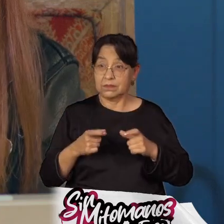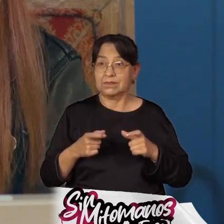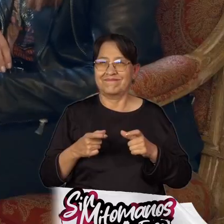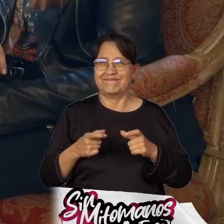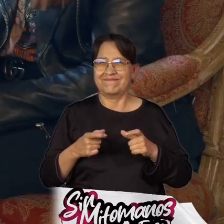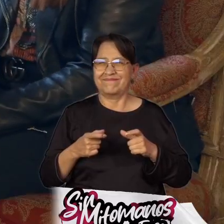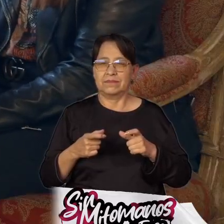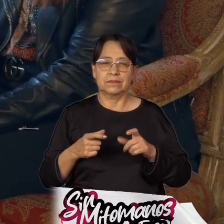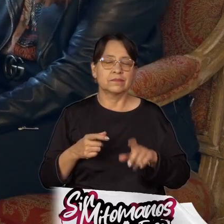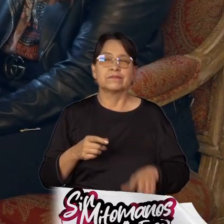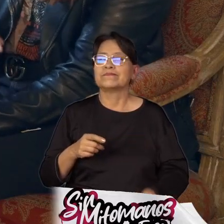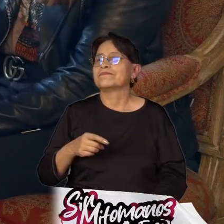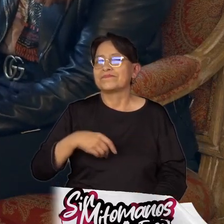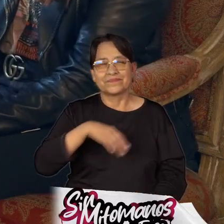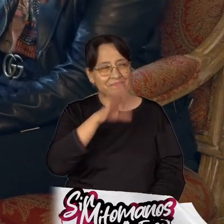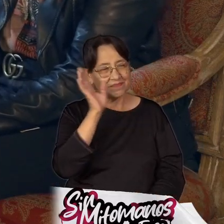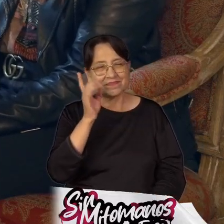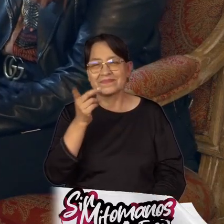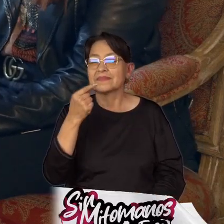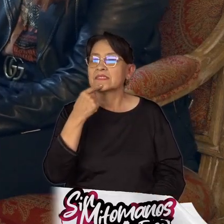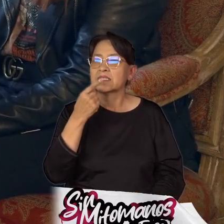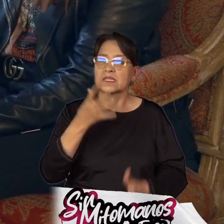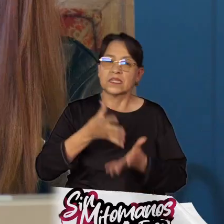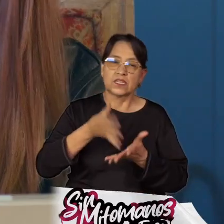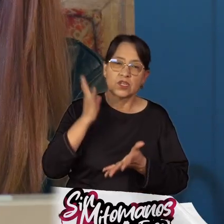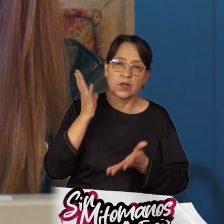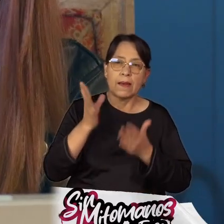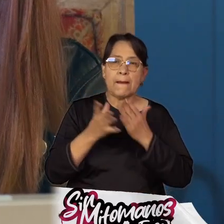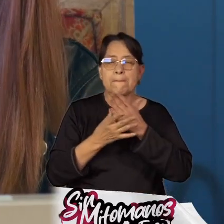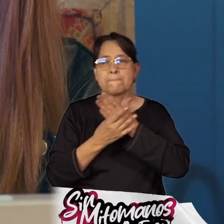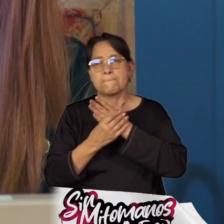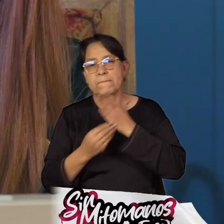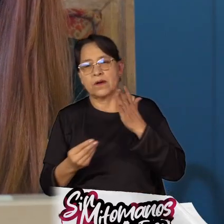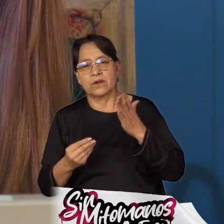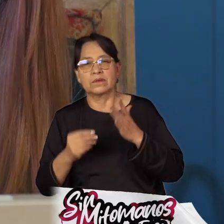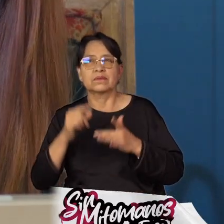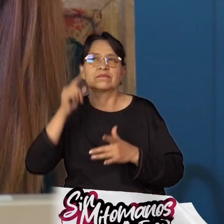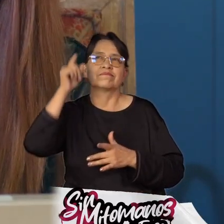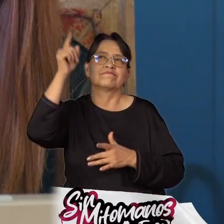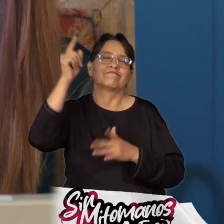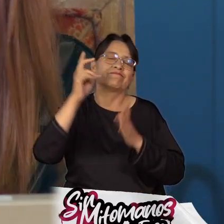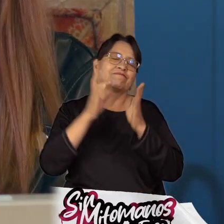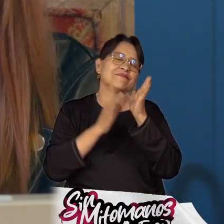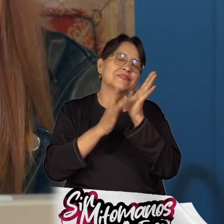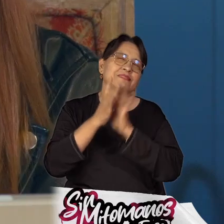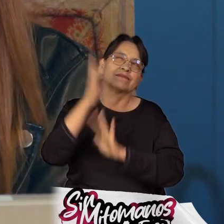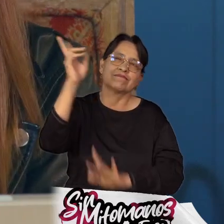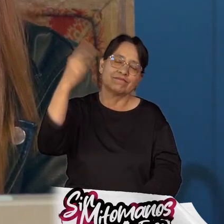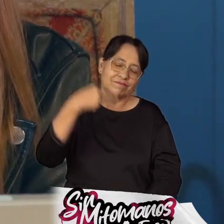las gafas. De que, o sea, no importa si eres rico o pobre, Él lo que mira es